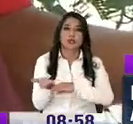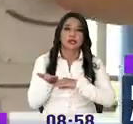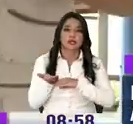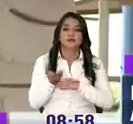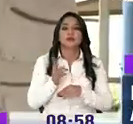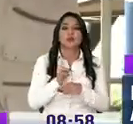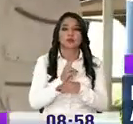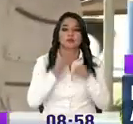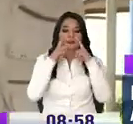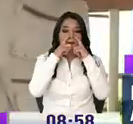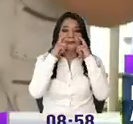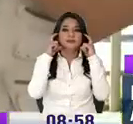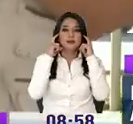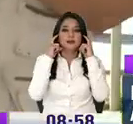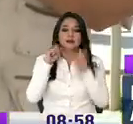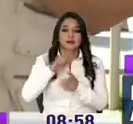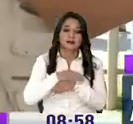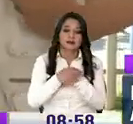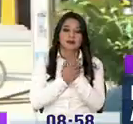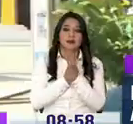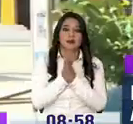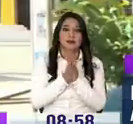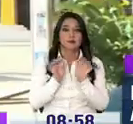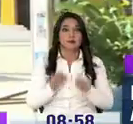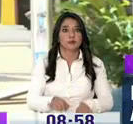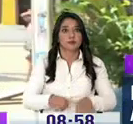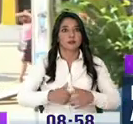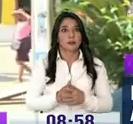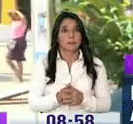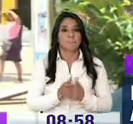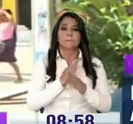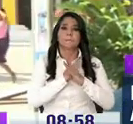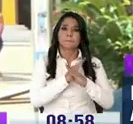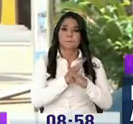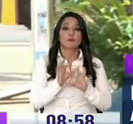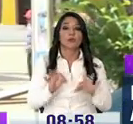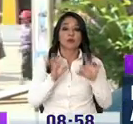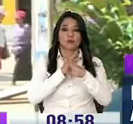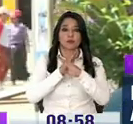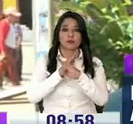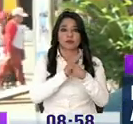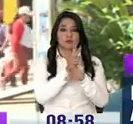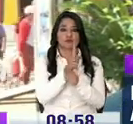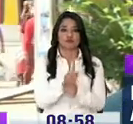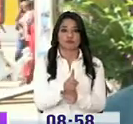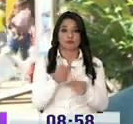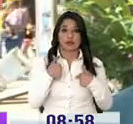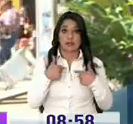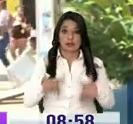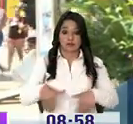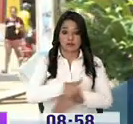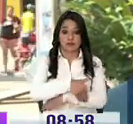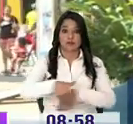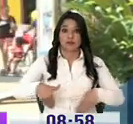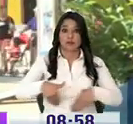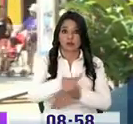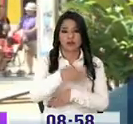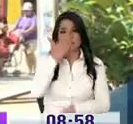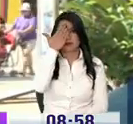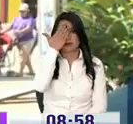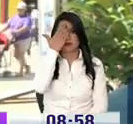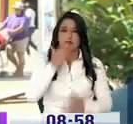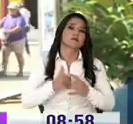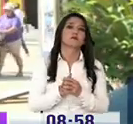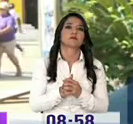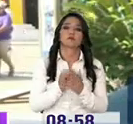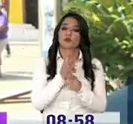utilizar mascarillas y gel antibacterial. Justamente es para prevenir y que nosotros aquí los fronterizos debemos